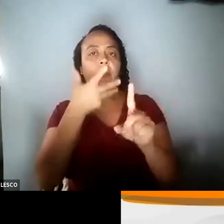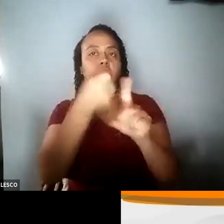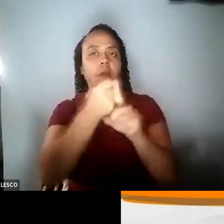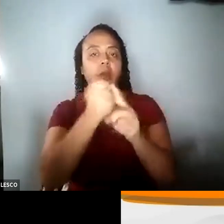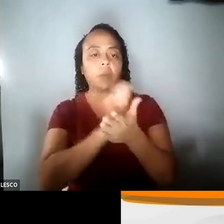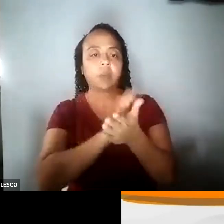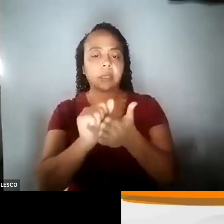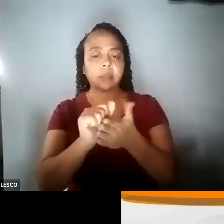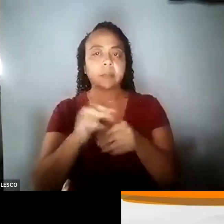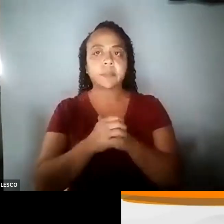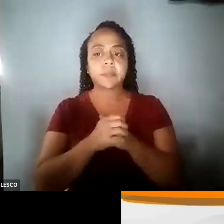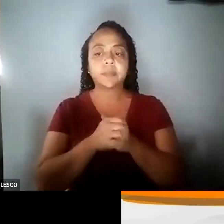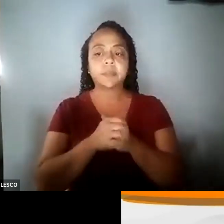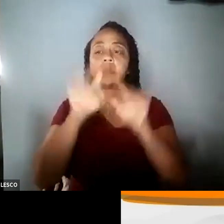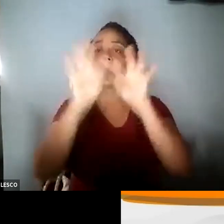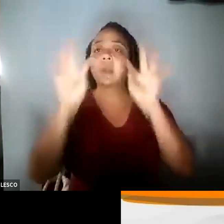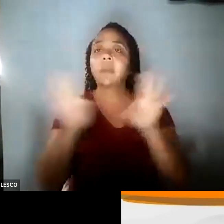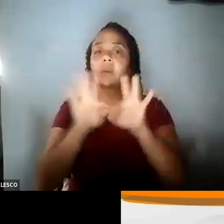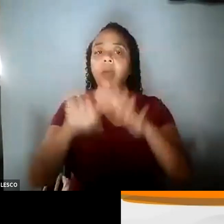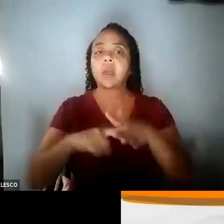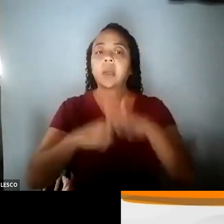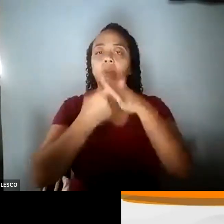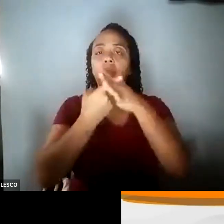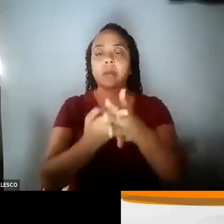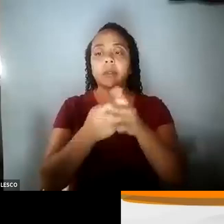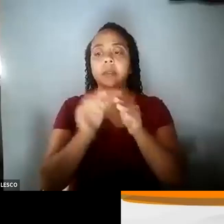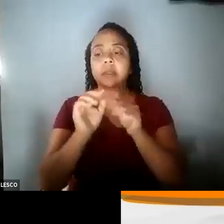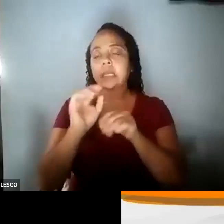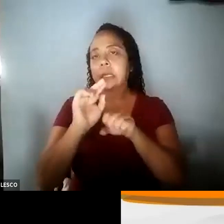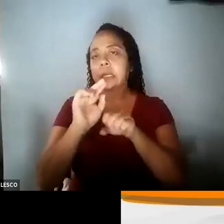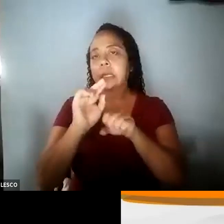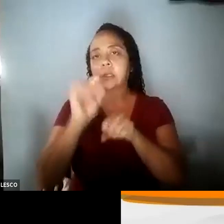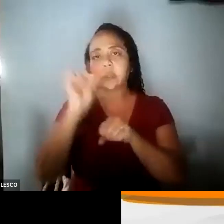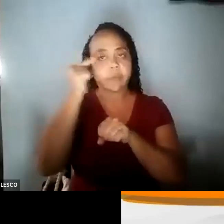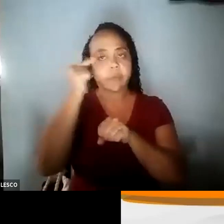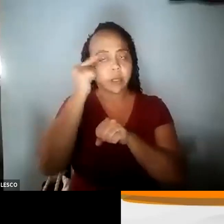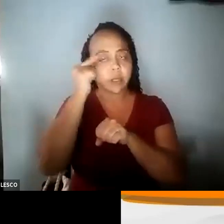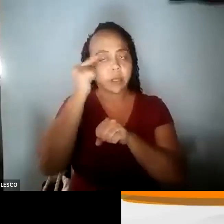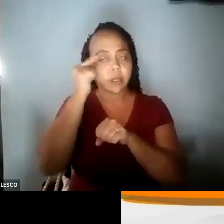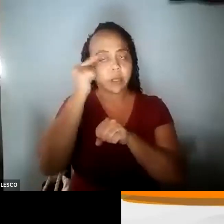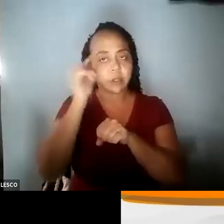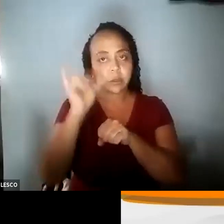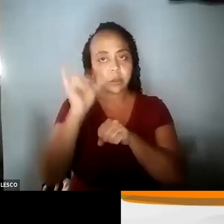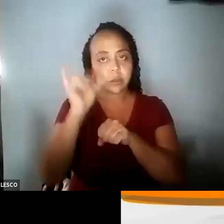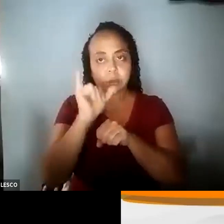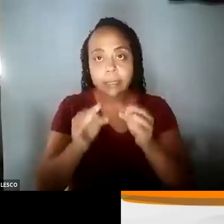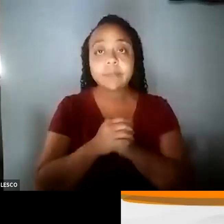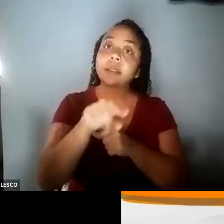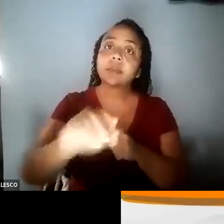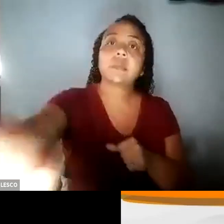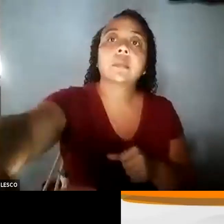siendo figura clave de la estabilidad de las naciones como tal principalmente aquellas que están en sectores clave como